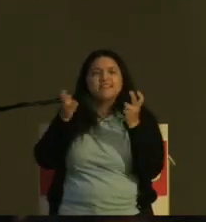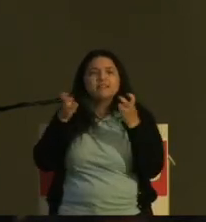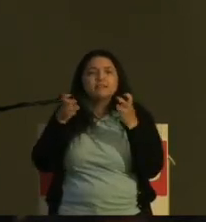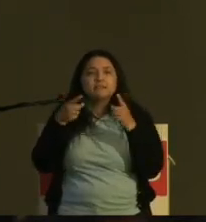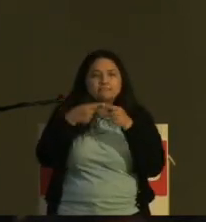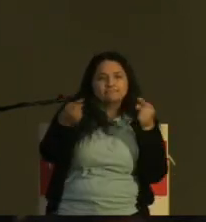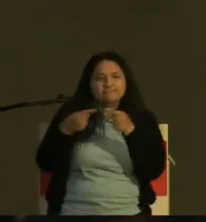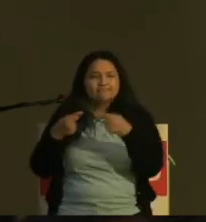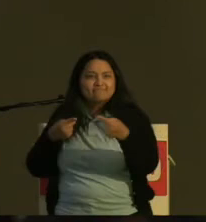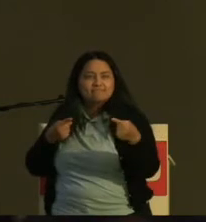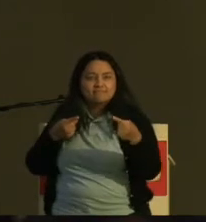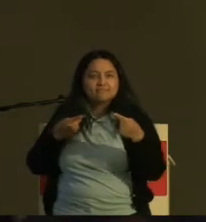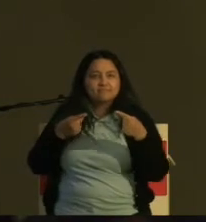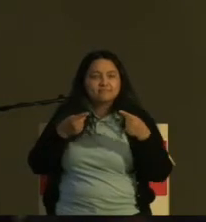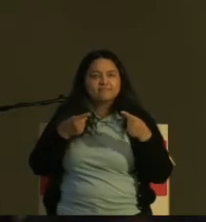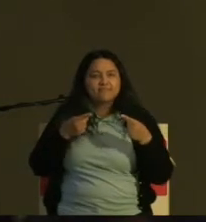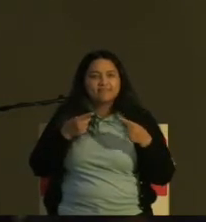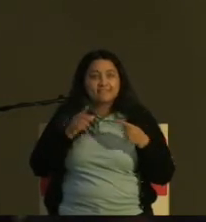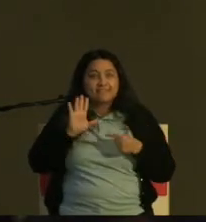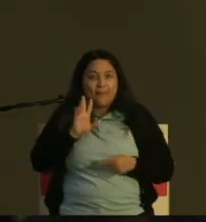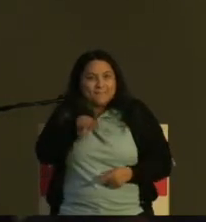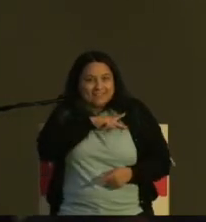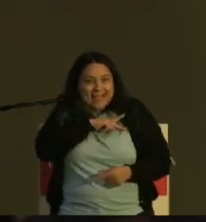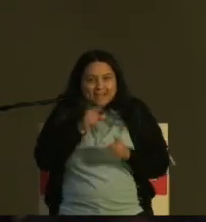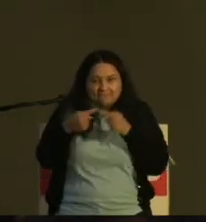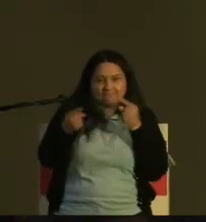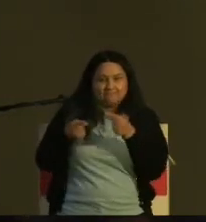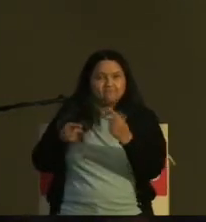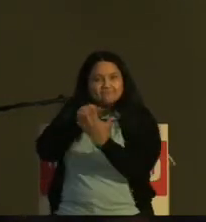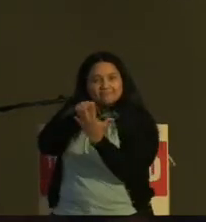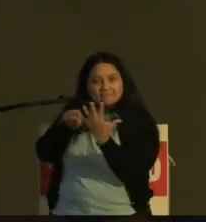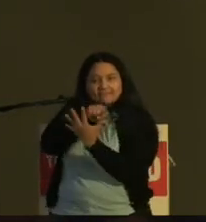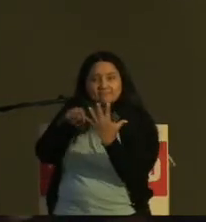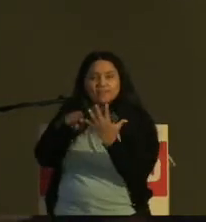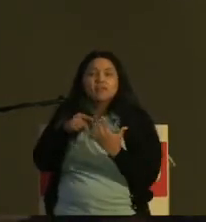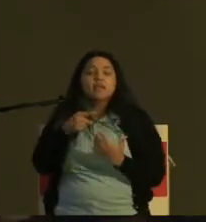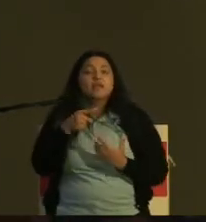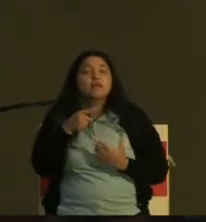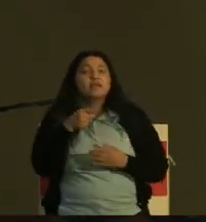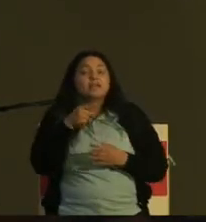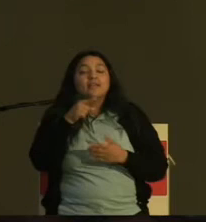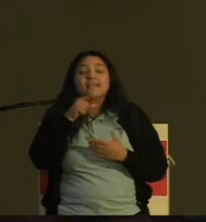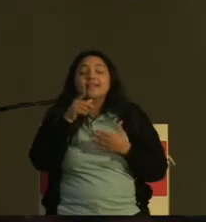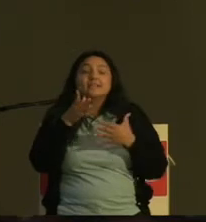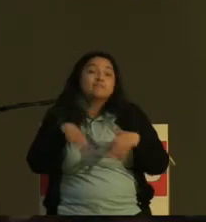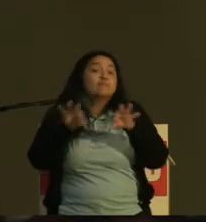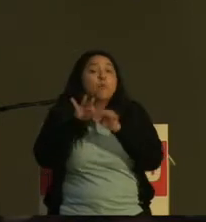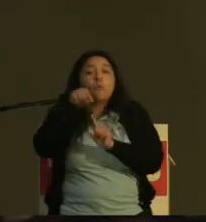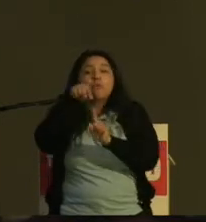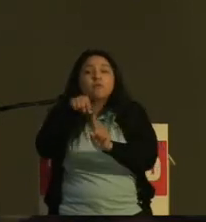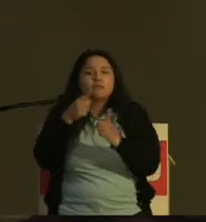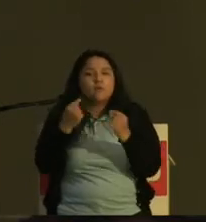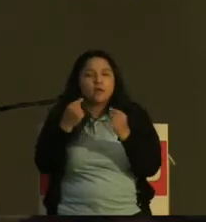Los distintos rasgos de su personalidad. Y había un pretexto central que era vestir